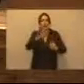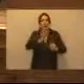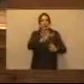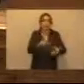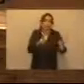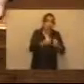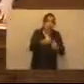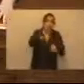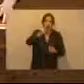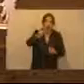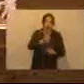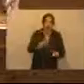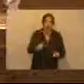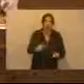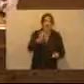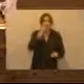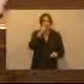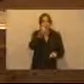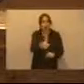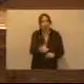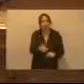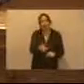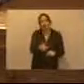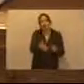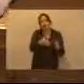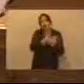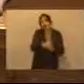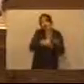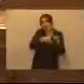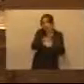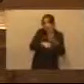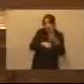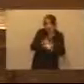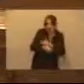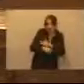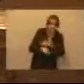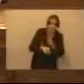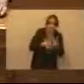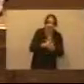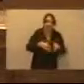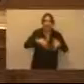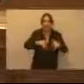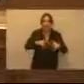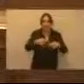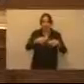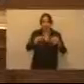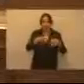Unida. Se a isto se lle pode chamar xestión, non é nin pública nin responsable.